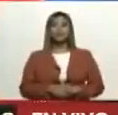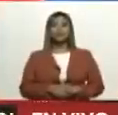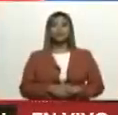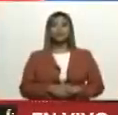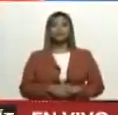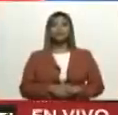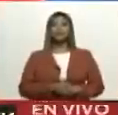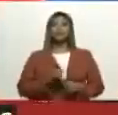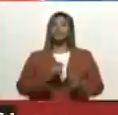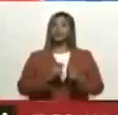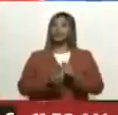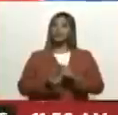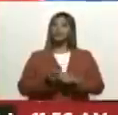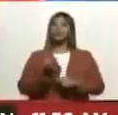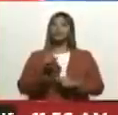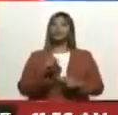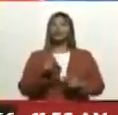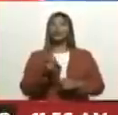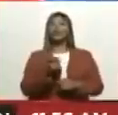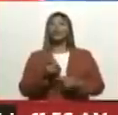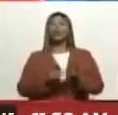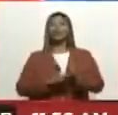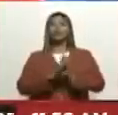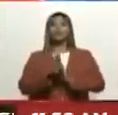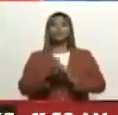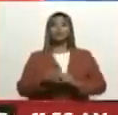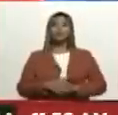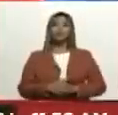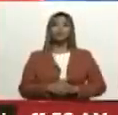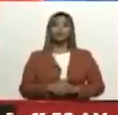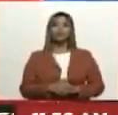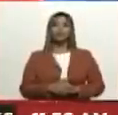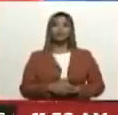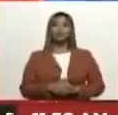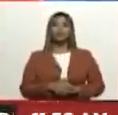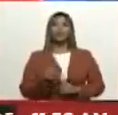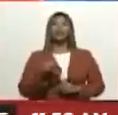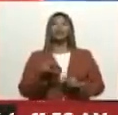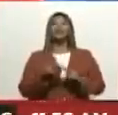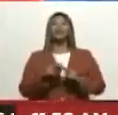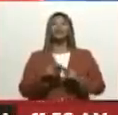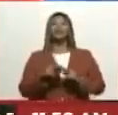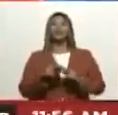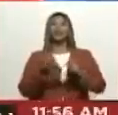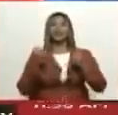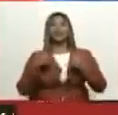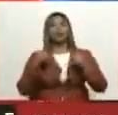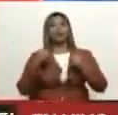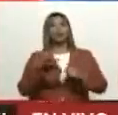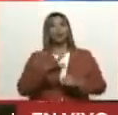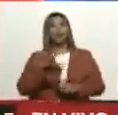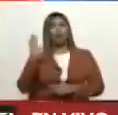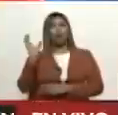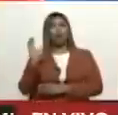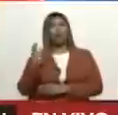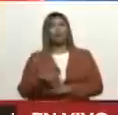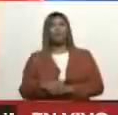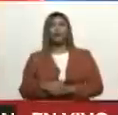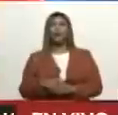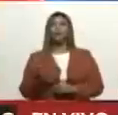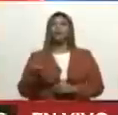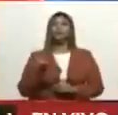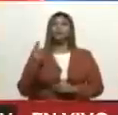moderado, pero al mismo tiempo han buscado avanzar este tipo de prácticas colombianas, por ejemplo,